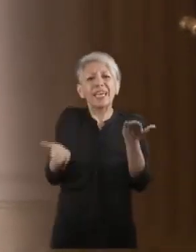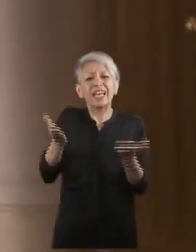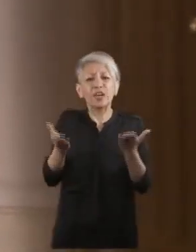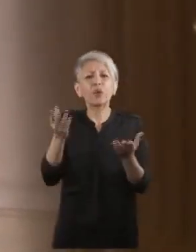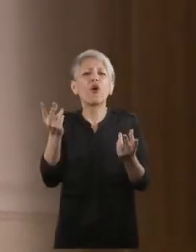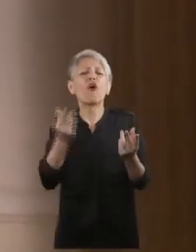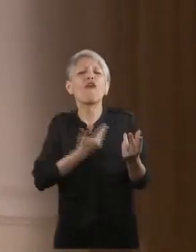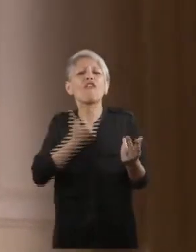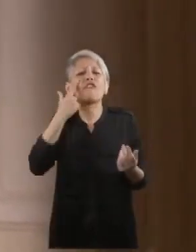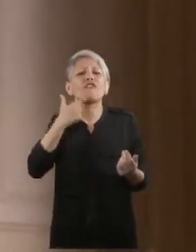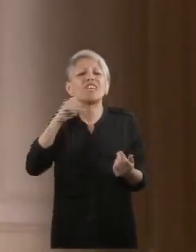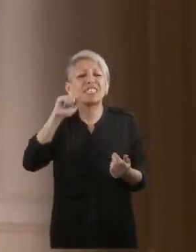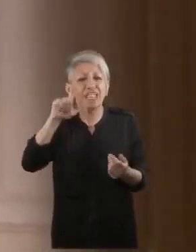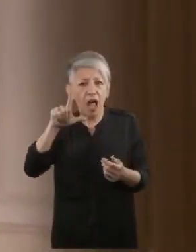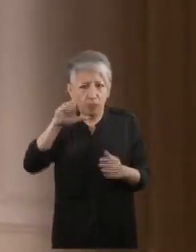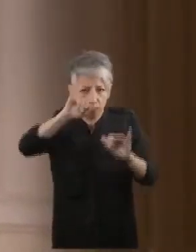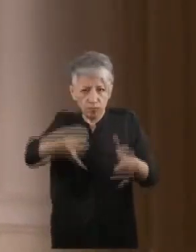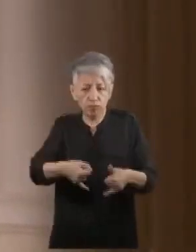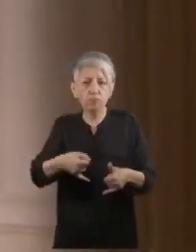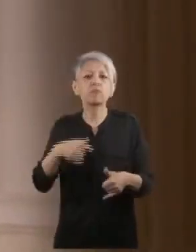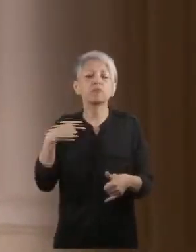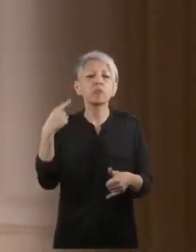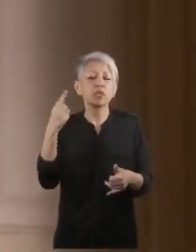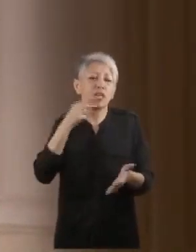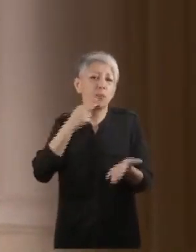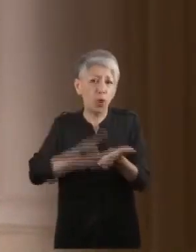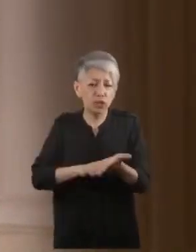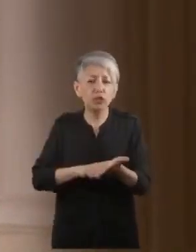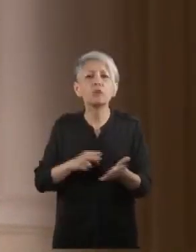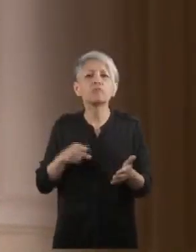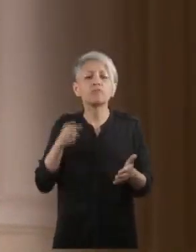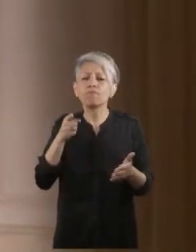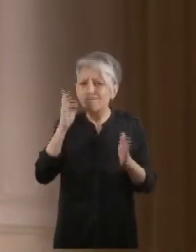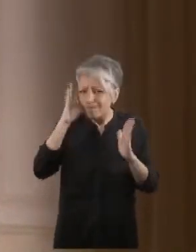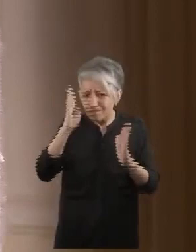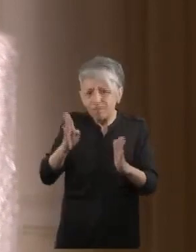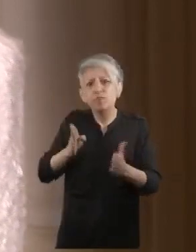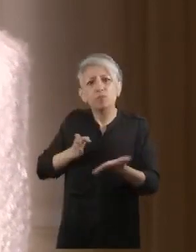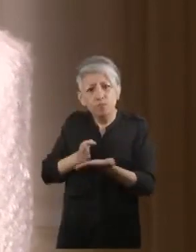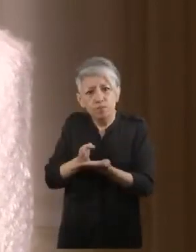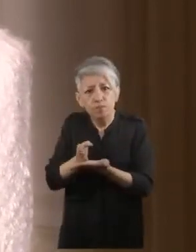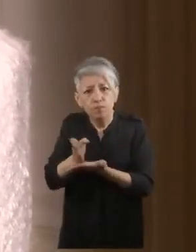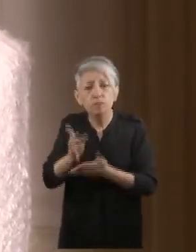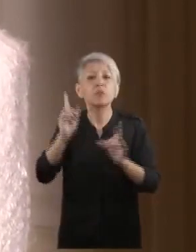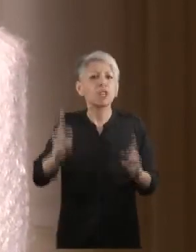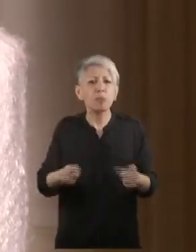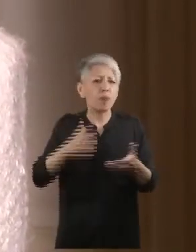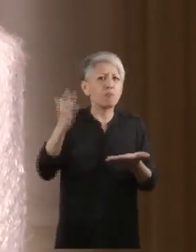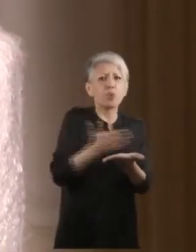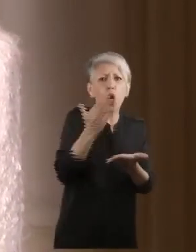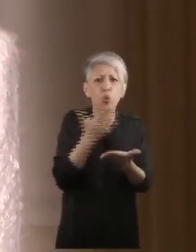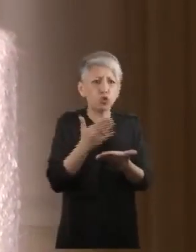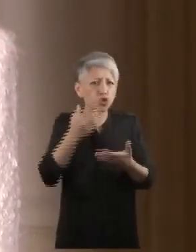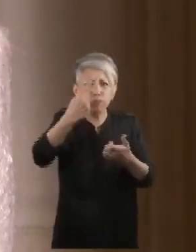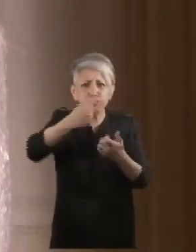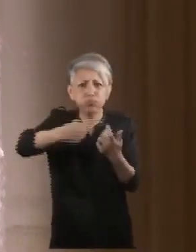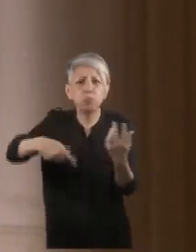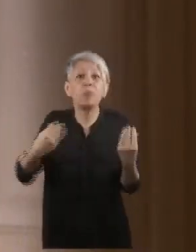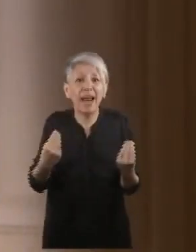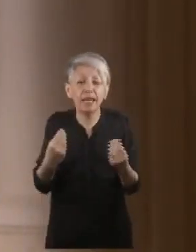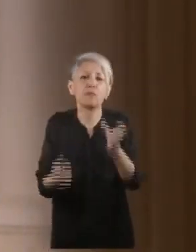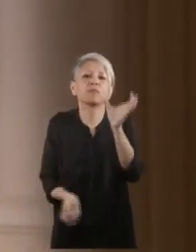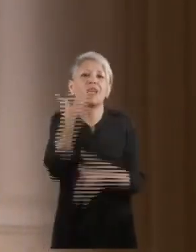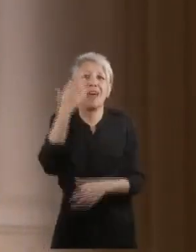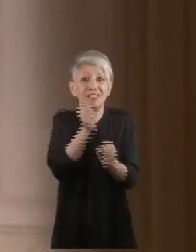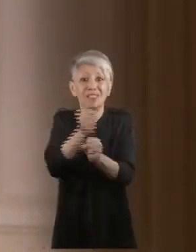creo que tenemos que avanzar en ese sentido y por supuesto en la liberación de todas las fuerzas productivas de nuestro país para lograr puestos Genuinos